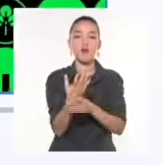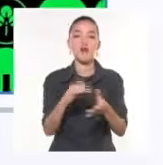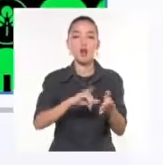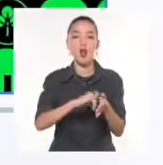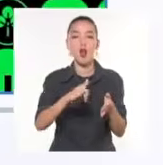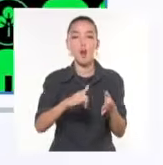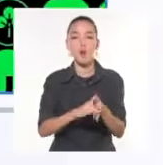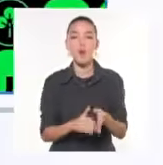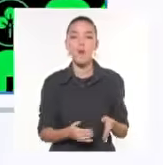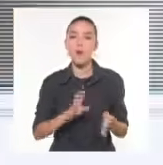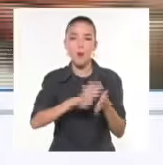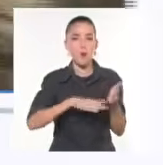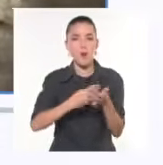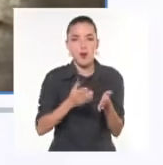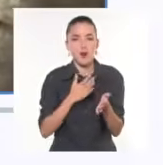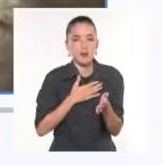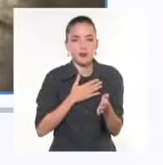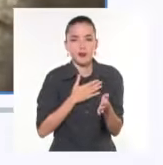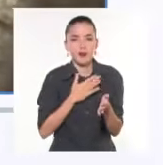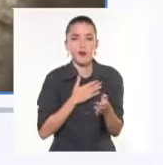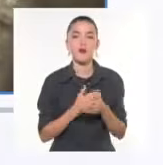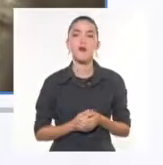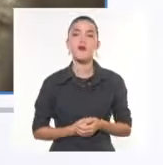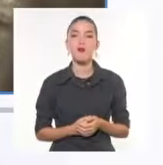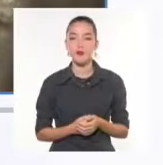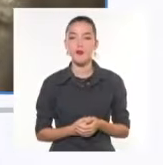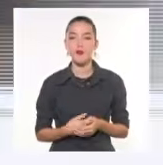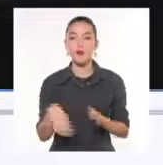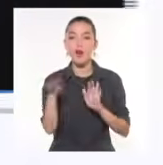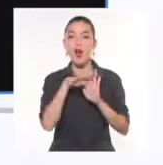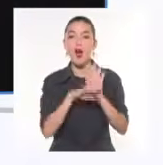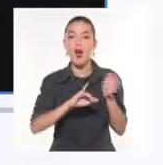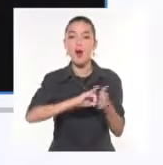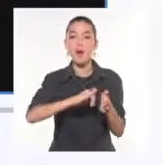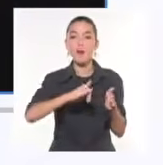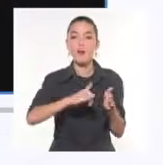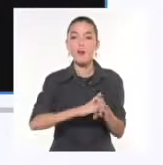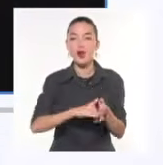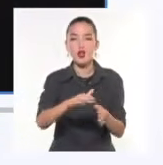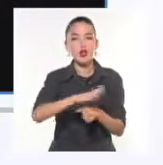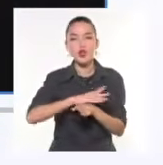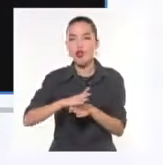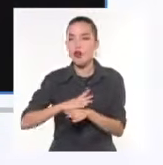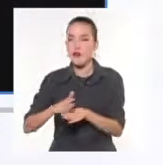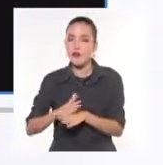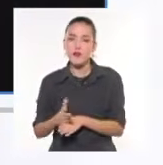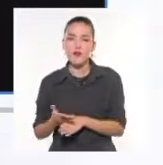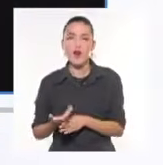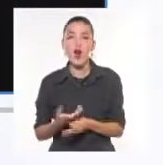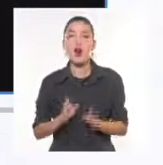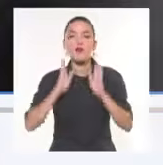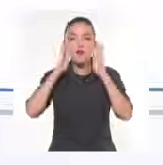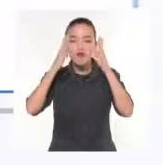Amazonía, Salamandra y el proyecto LATAM GPT, pensado para Latinoamérica, también confirman que este enfoque cobra auge y